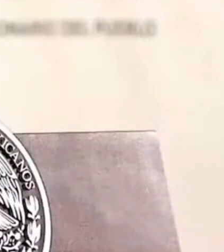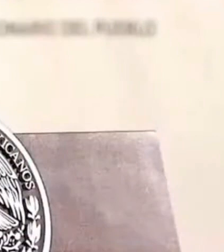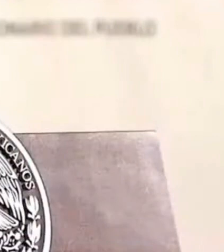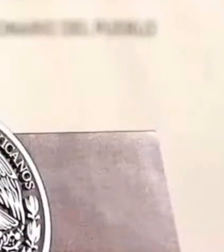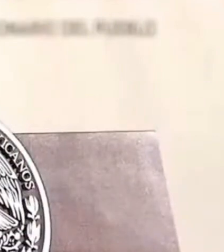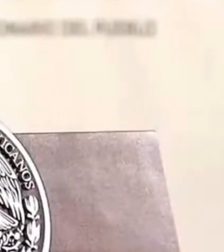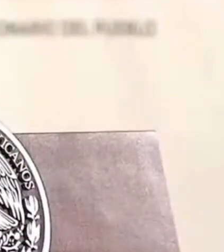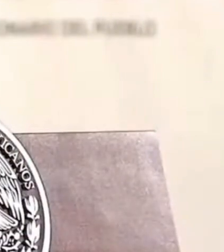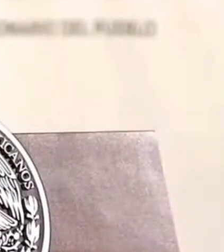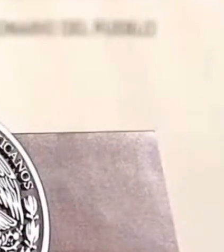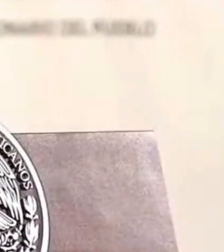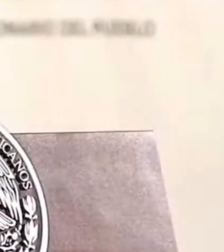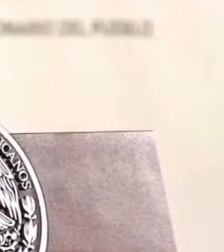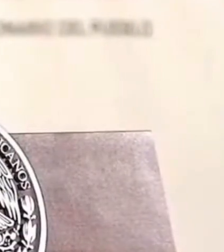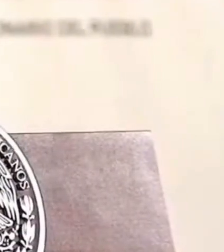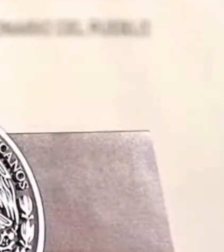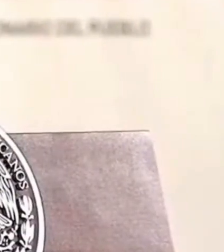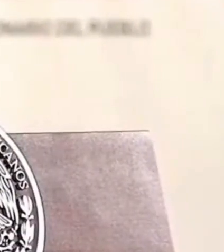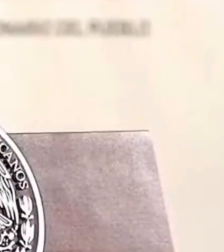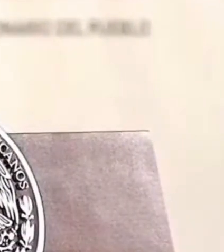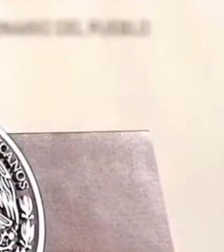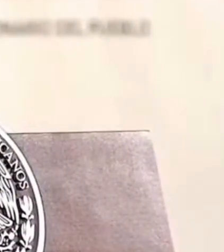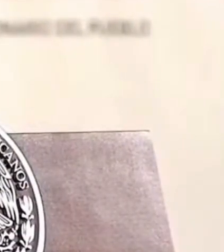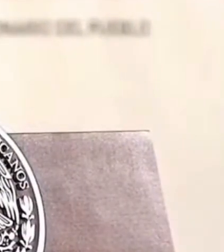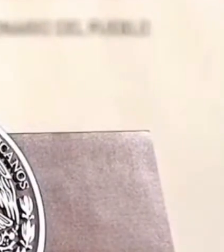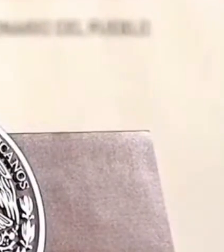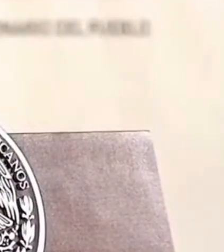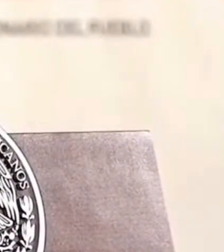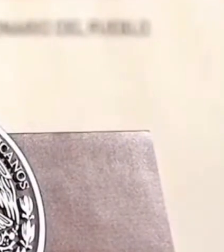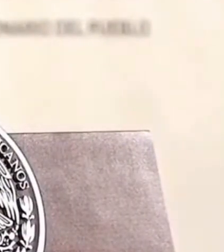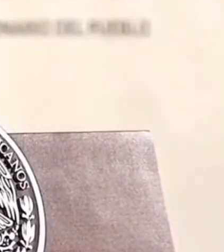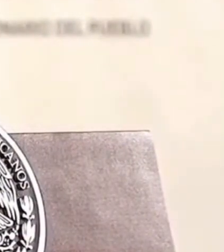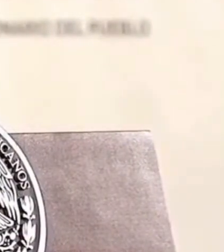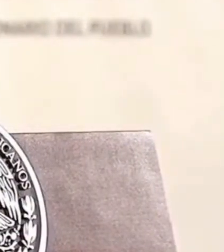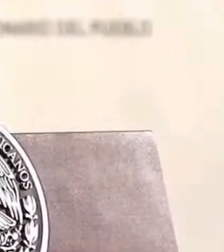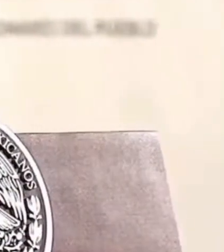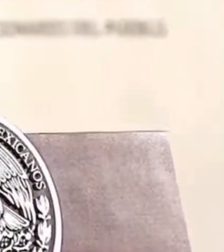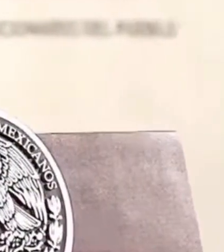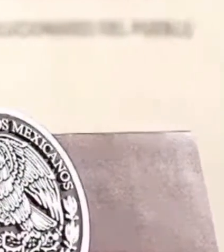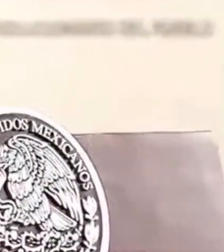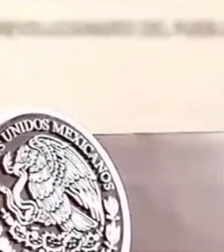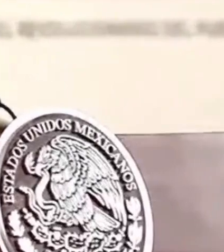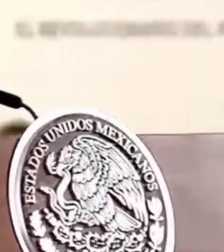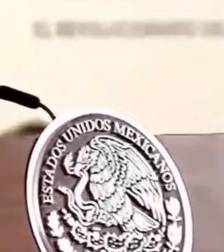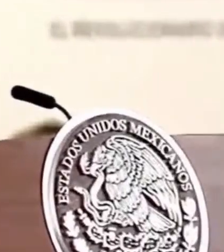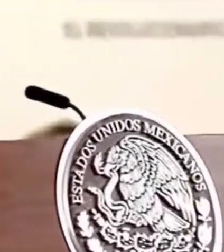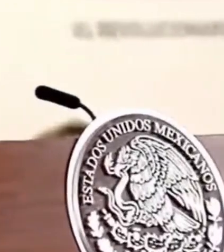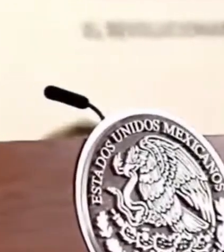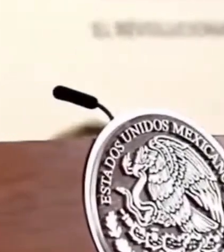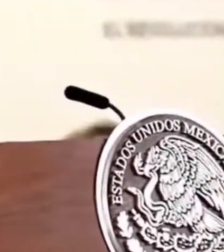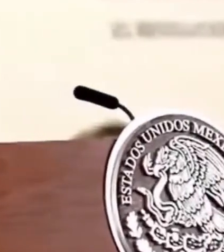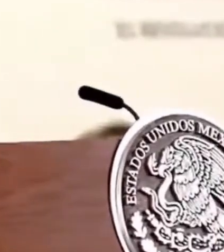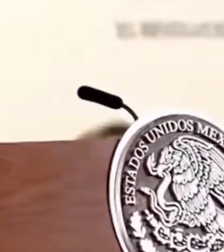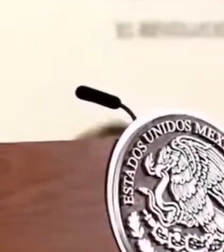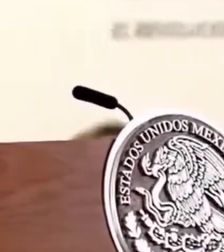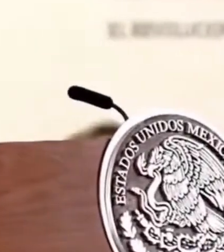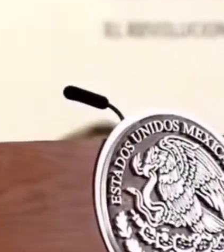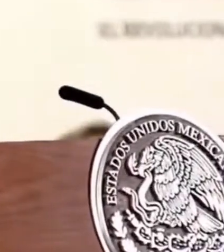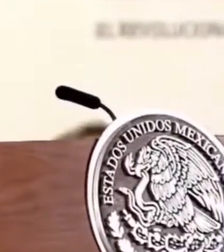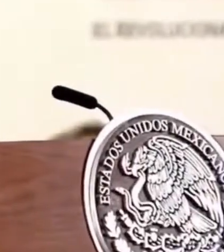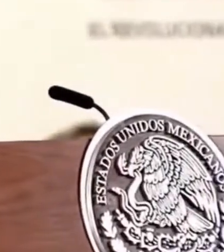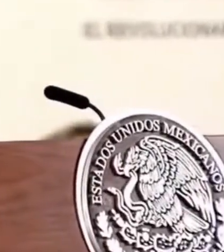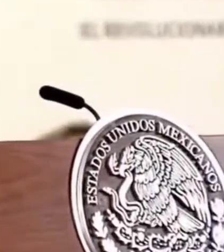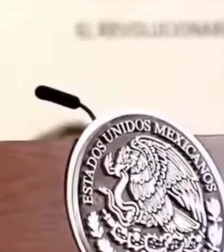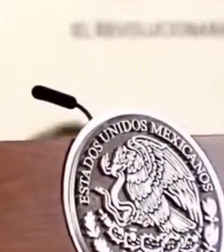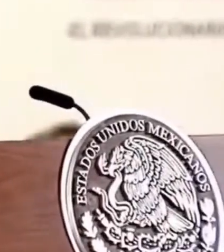Nacional dependa de la Secretaría de la Defensa, para que no suceda lo que pasó con